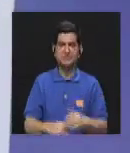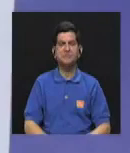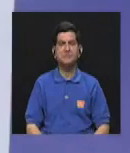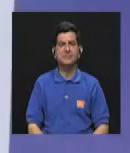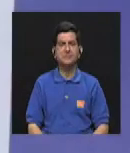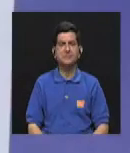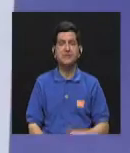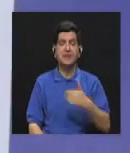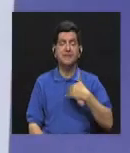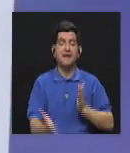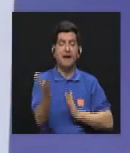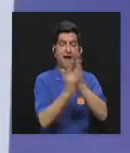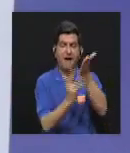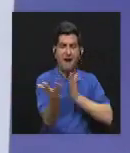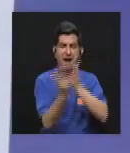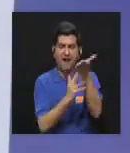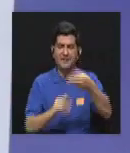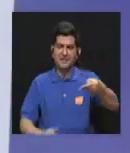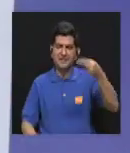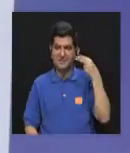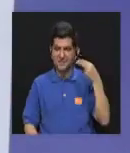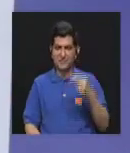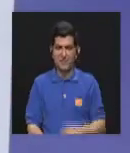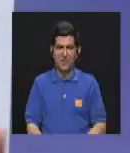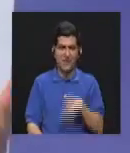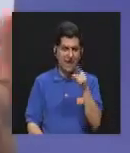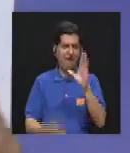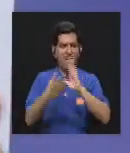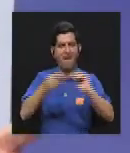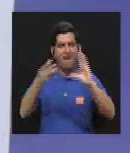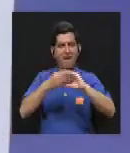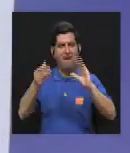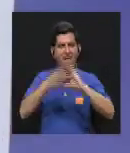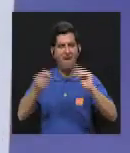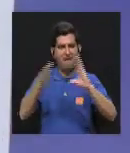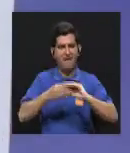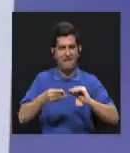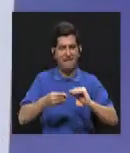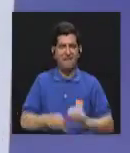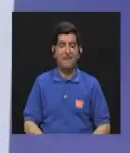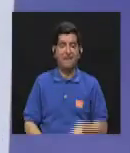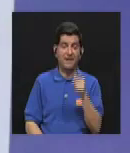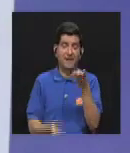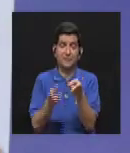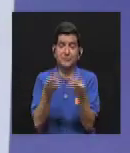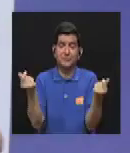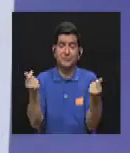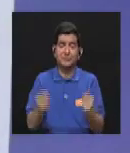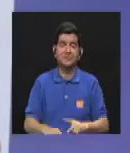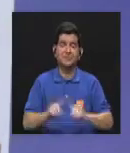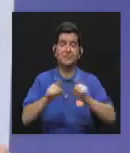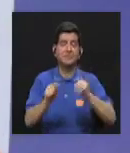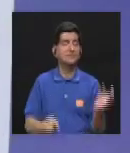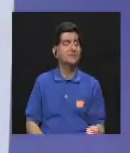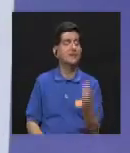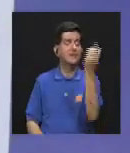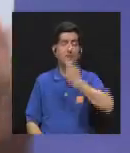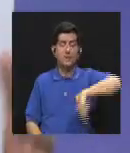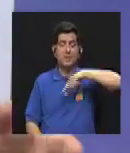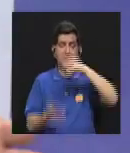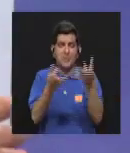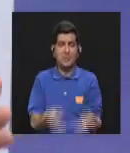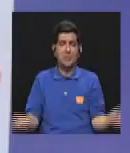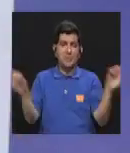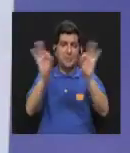estén teniendo acceso a una historia que les contaron, ¿verdad? Y eso provocó que muchos de los jóvenes...